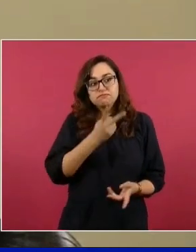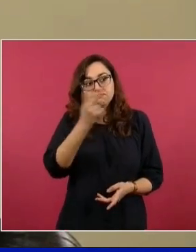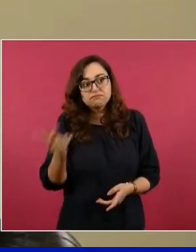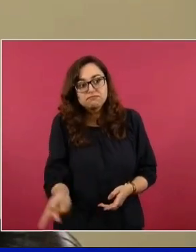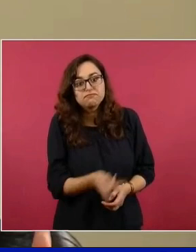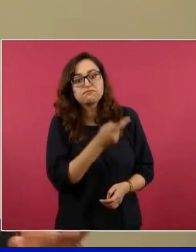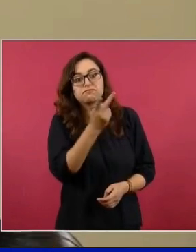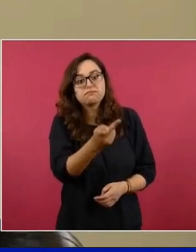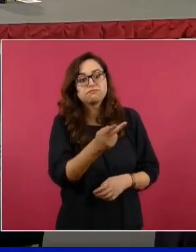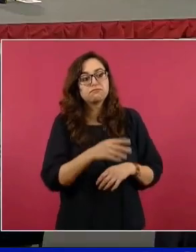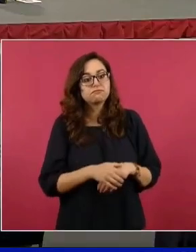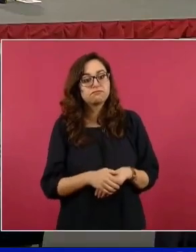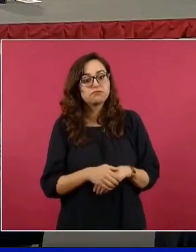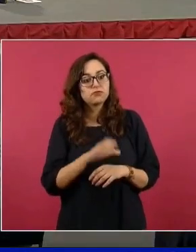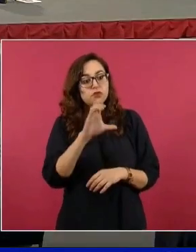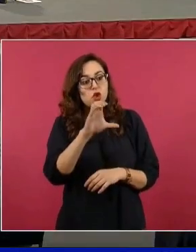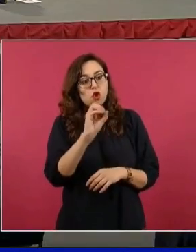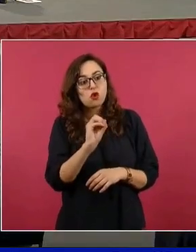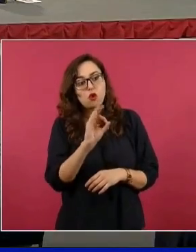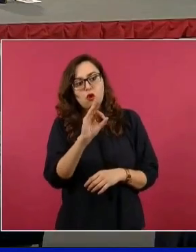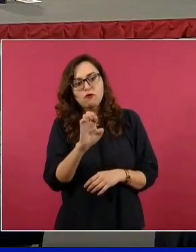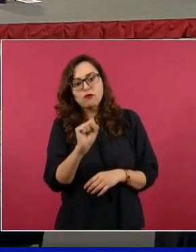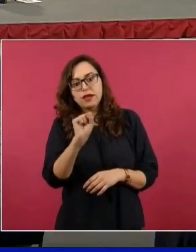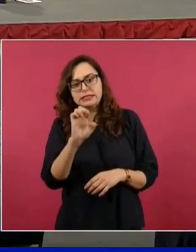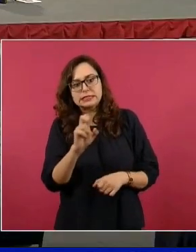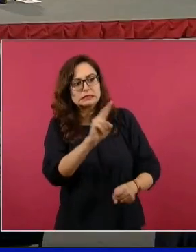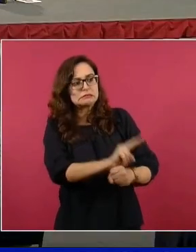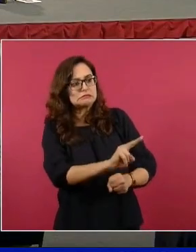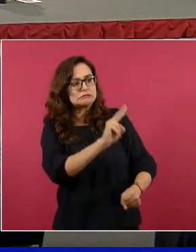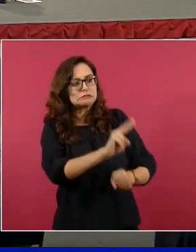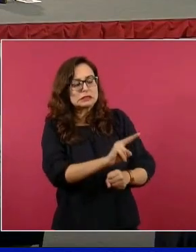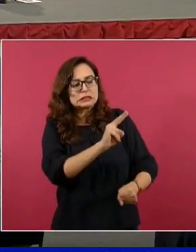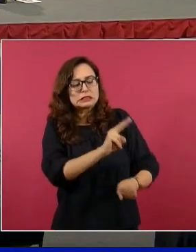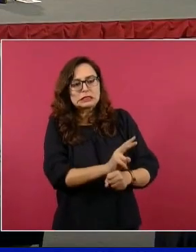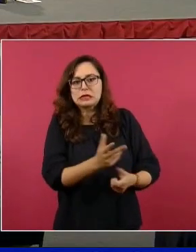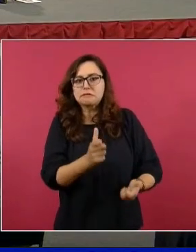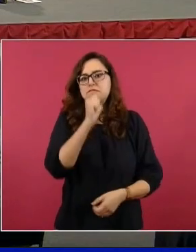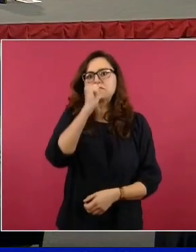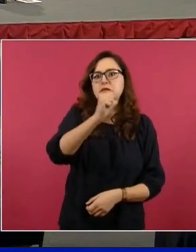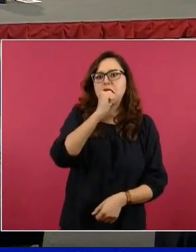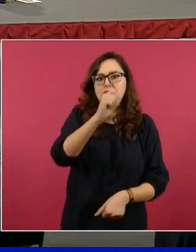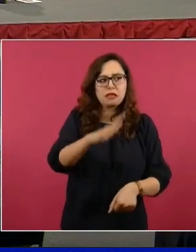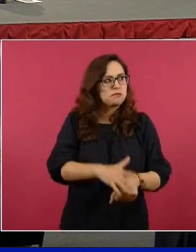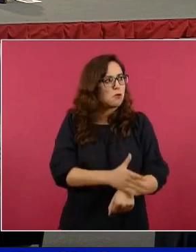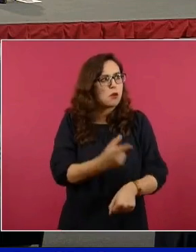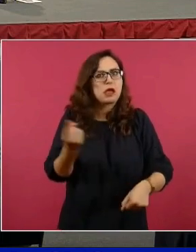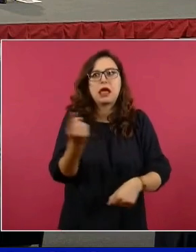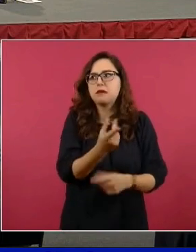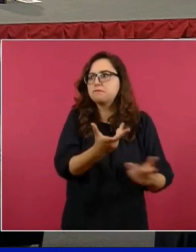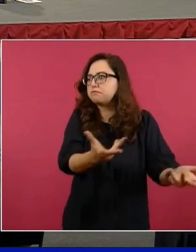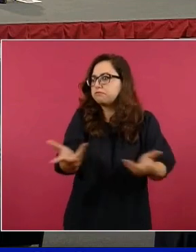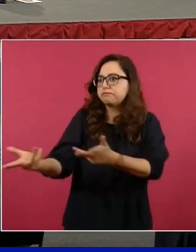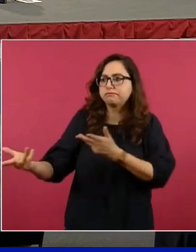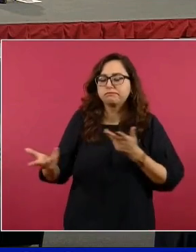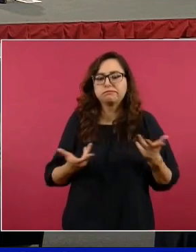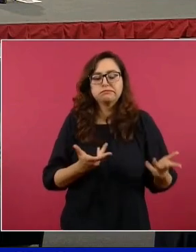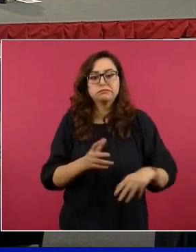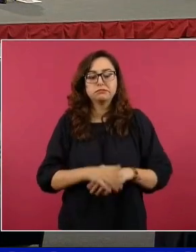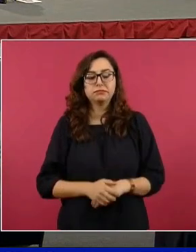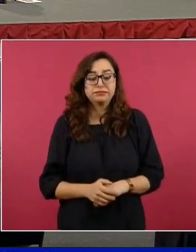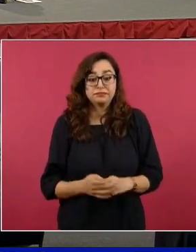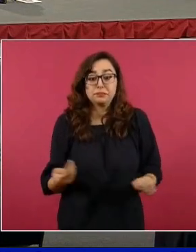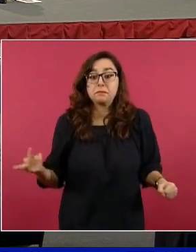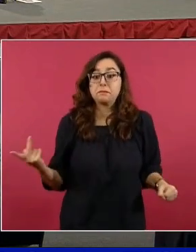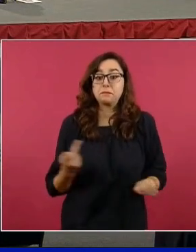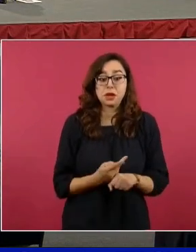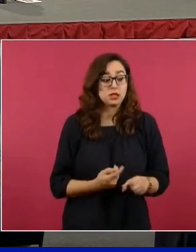pues porque estas empresas, Maseca nació en 1949 y se ha